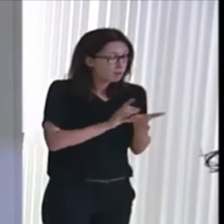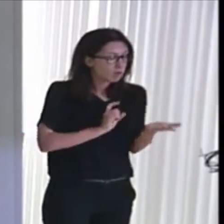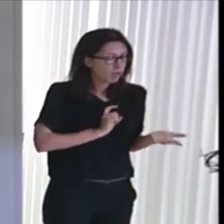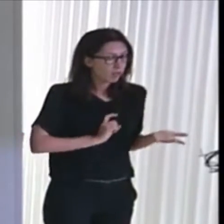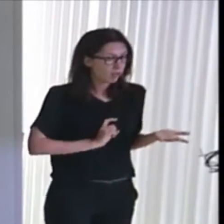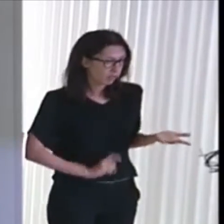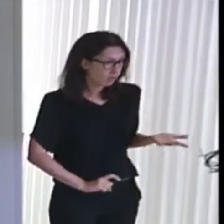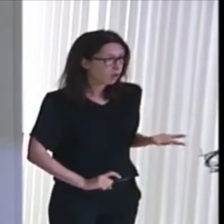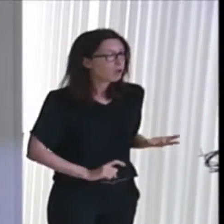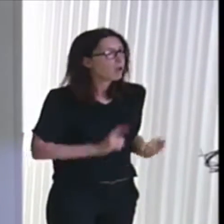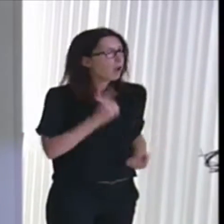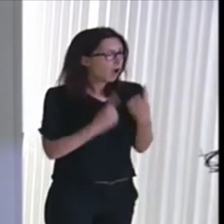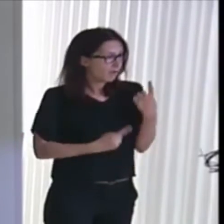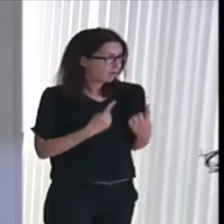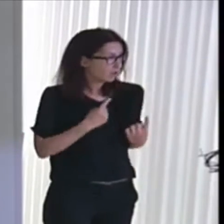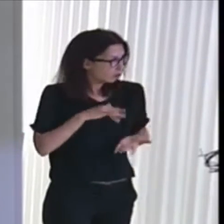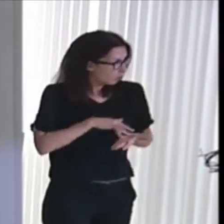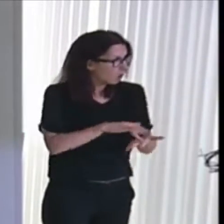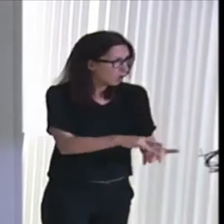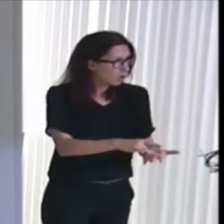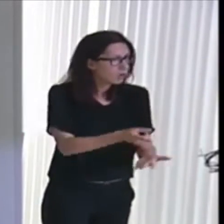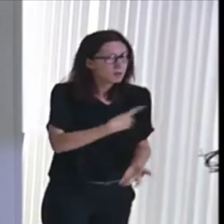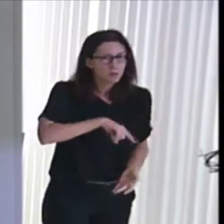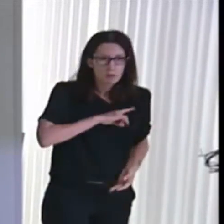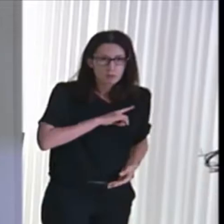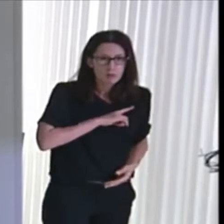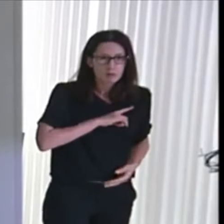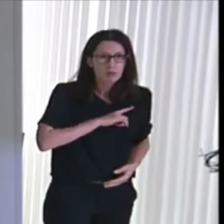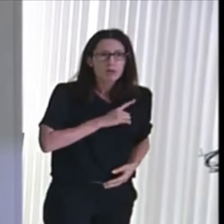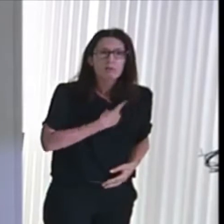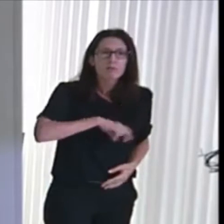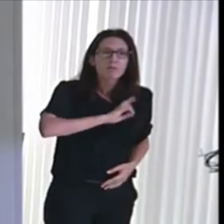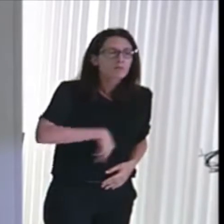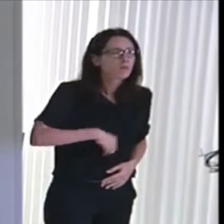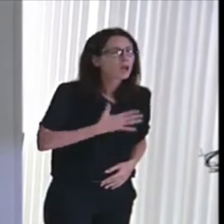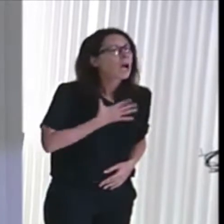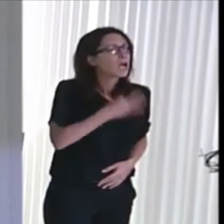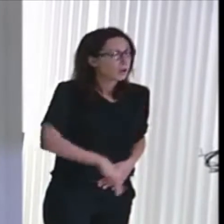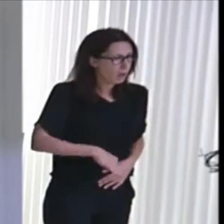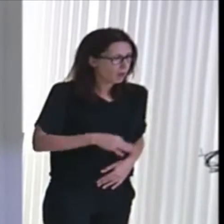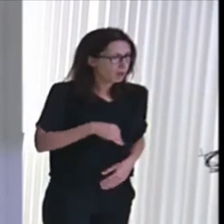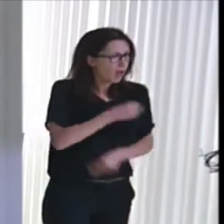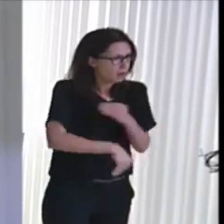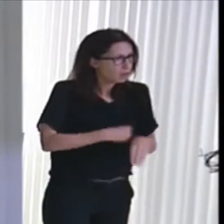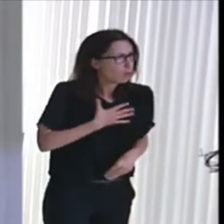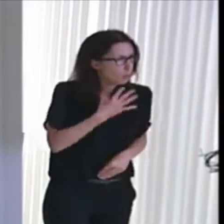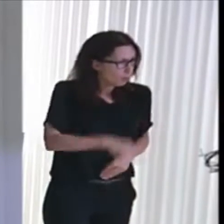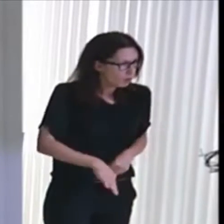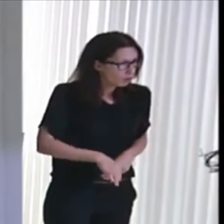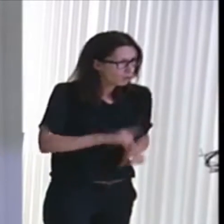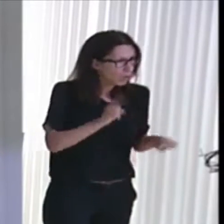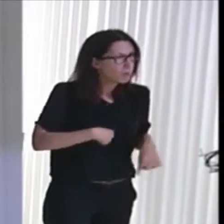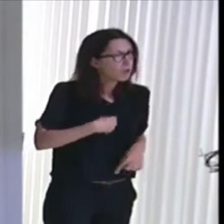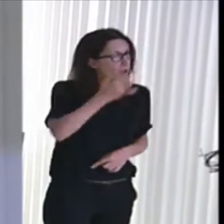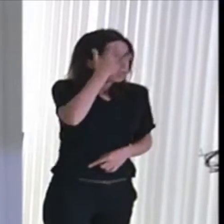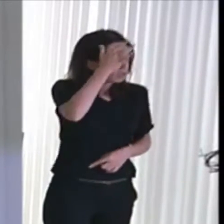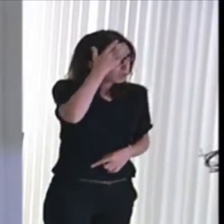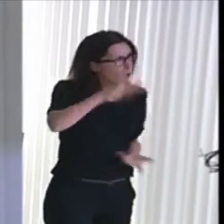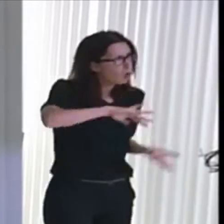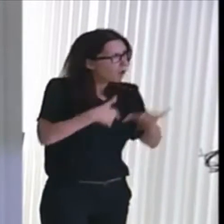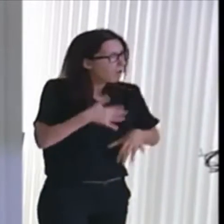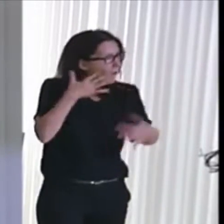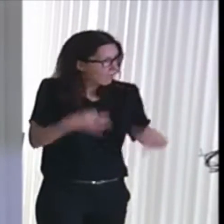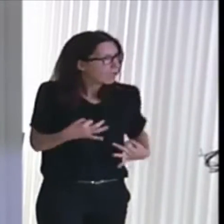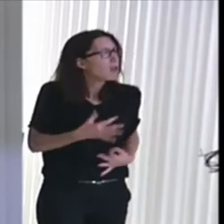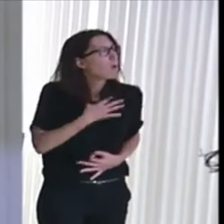a veces nos pasa, a veces nos las hemos, pero somos capaces de superarlo, somos capaces de tener un sueño y llevarlo a la práctica,